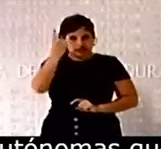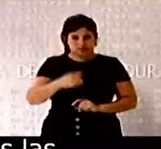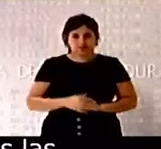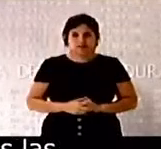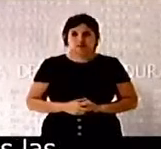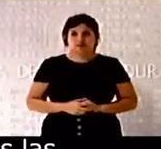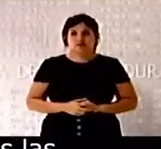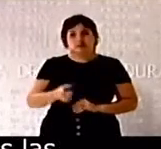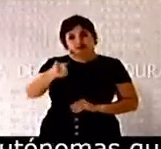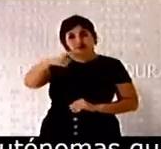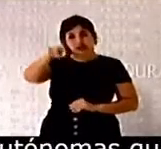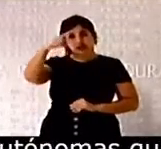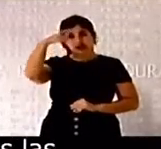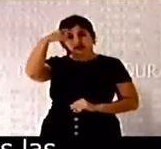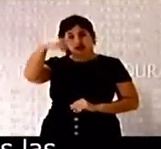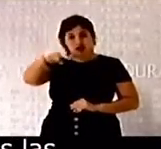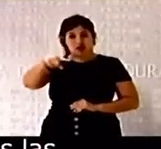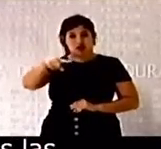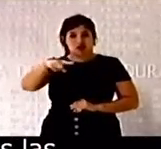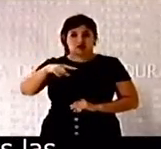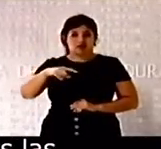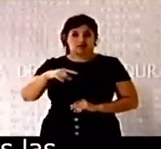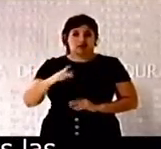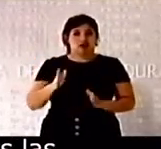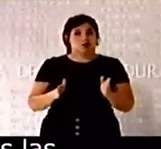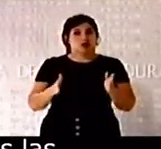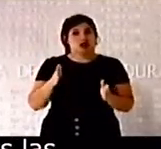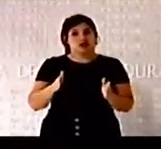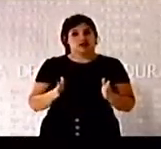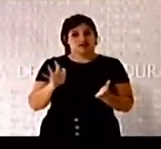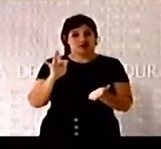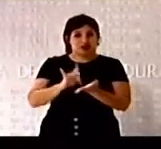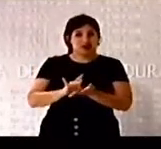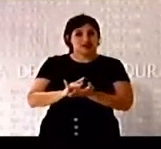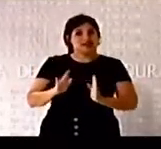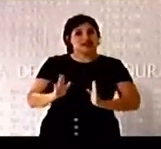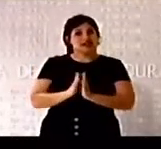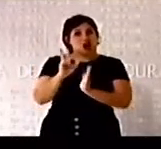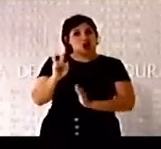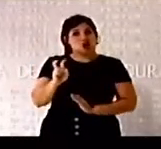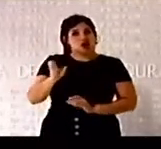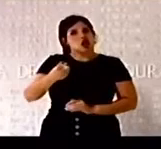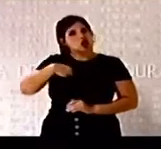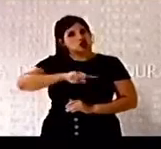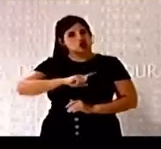Saben que desde antes de San José dijimos que nos íbamos a adelantar al virus.